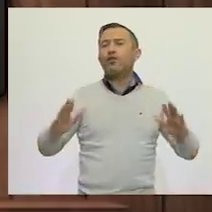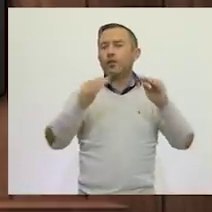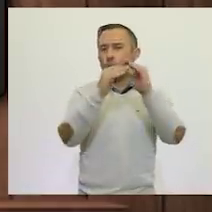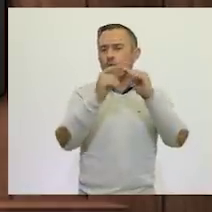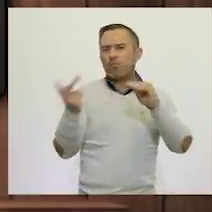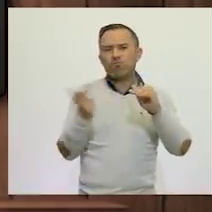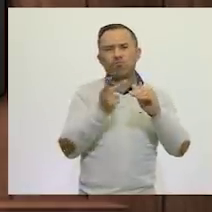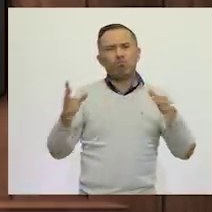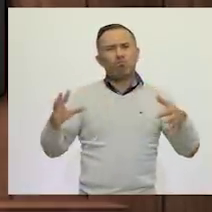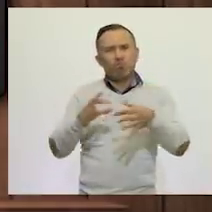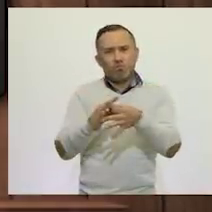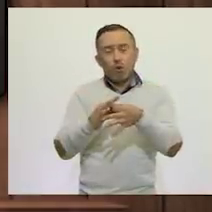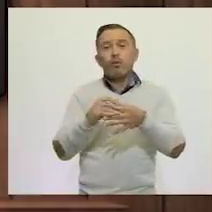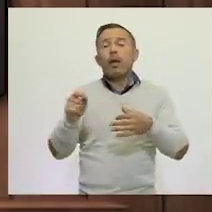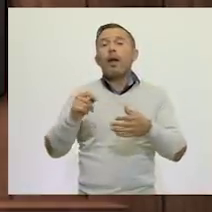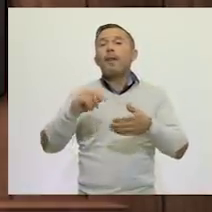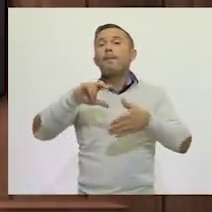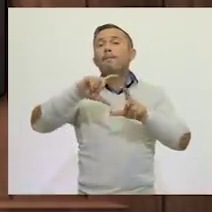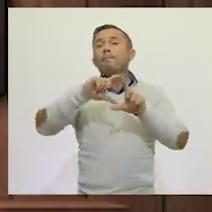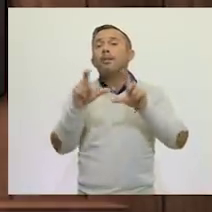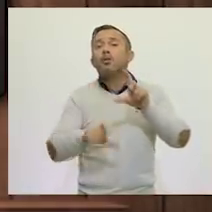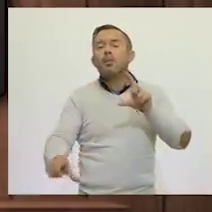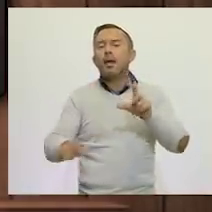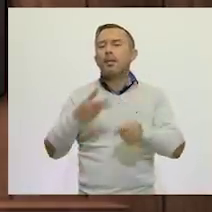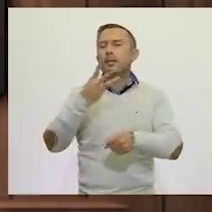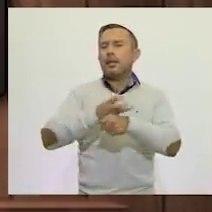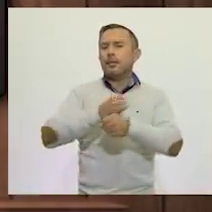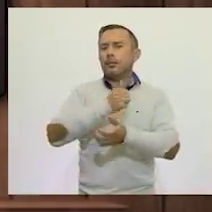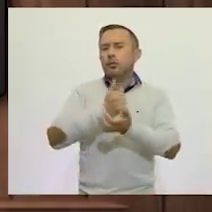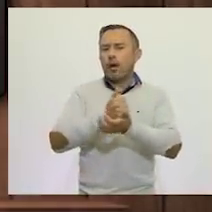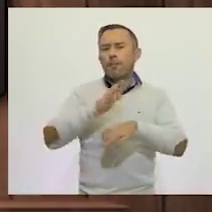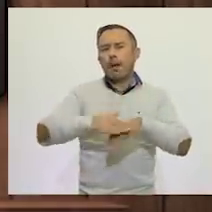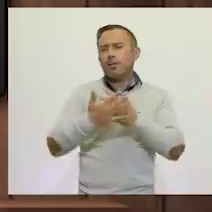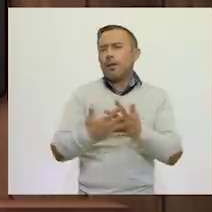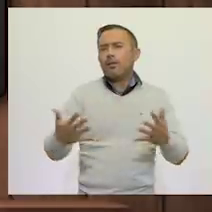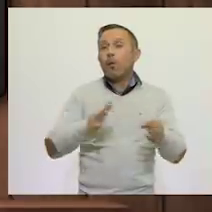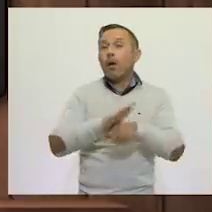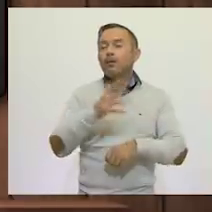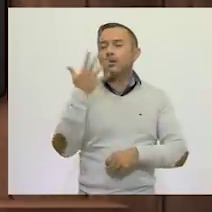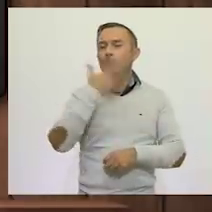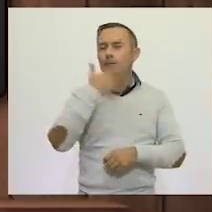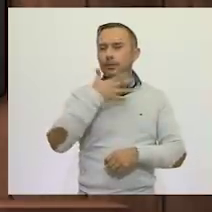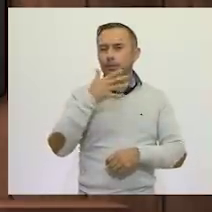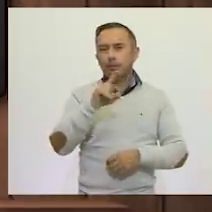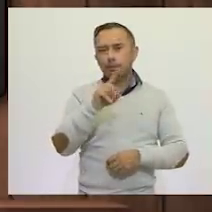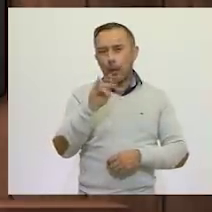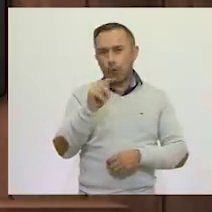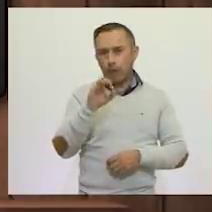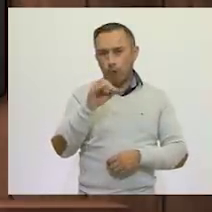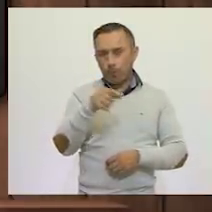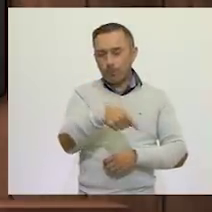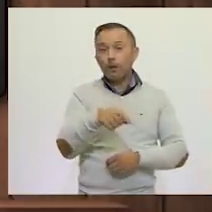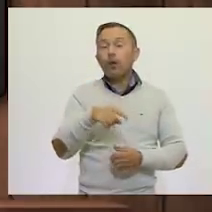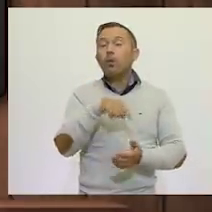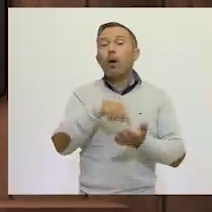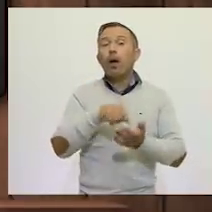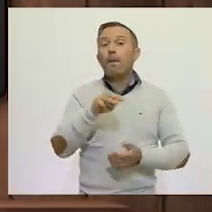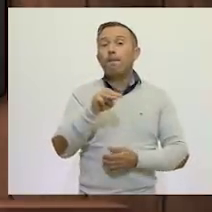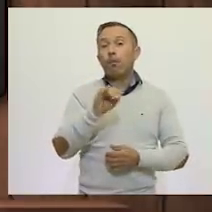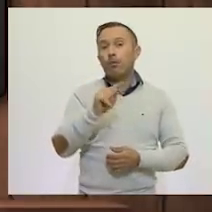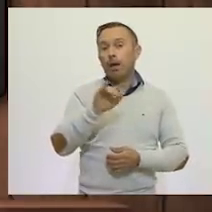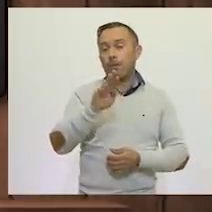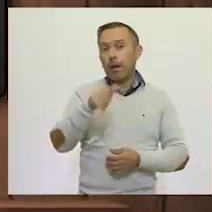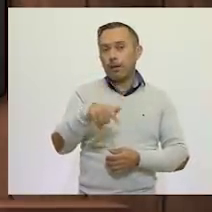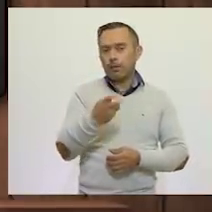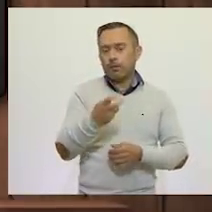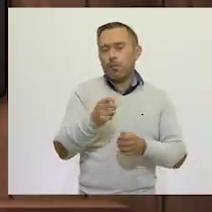más importante de Mesoamérica, los zapotecos. Monte Albán fue el centro de su cultura, alcanzando su mayor florecimiento en